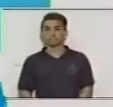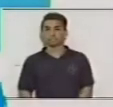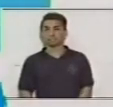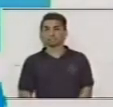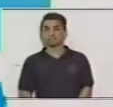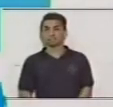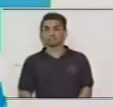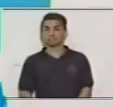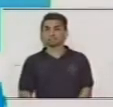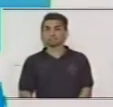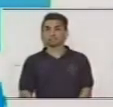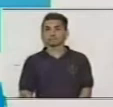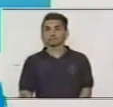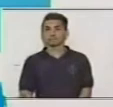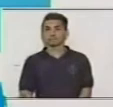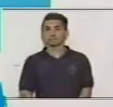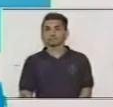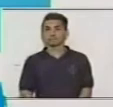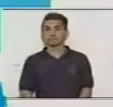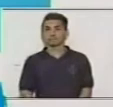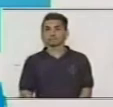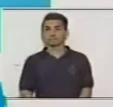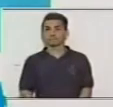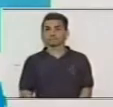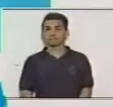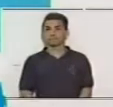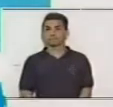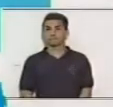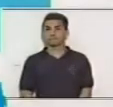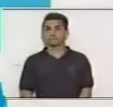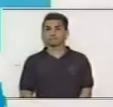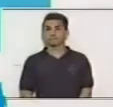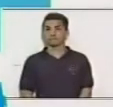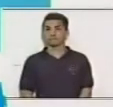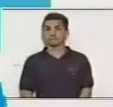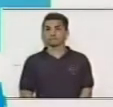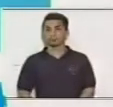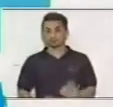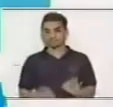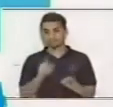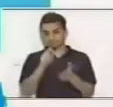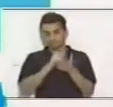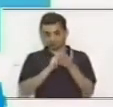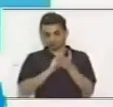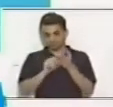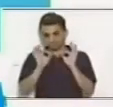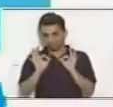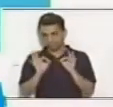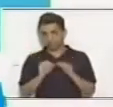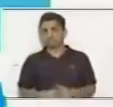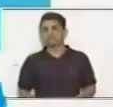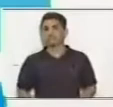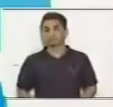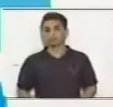Muy bien, sigan buscando, ahí lo tienen todo. Recuerden que nuestros apuntes son como nuestro diario.